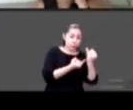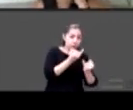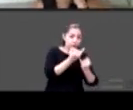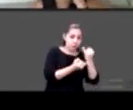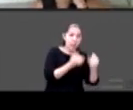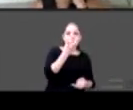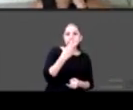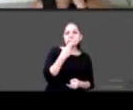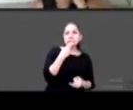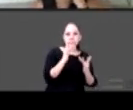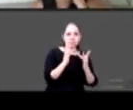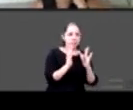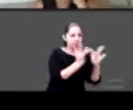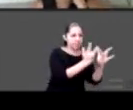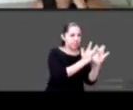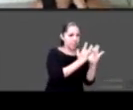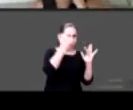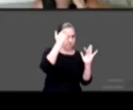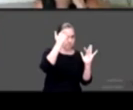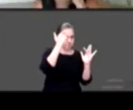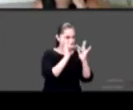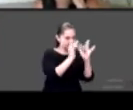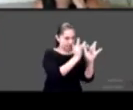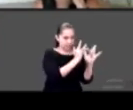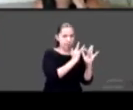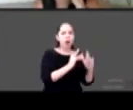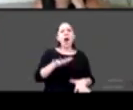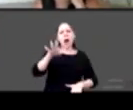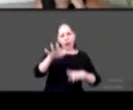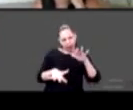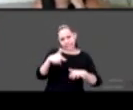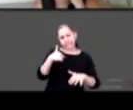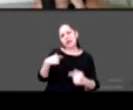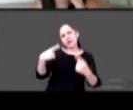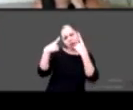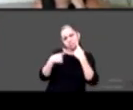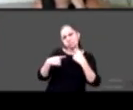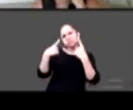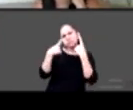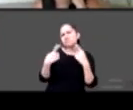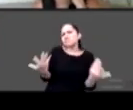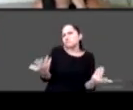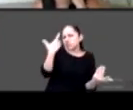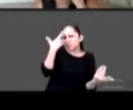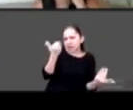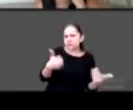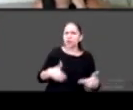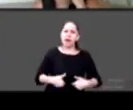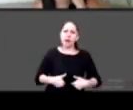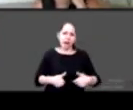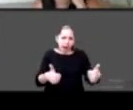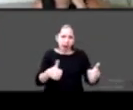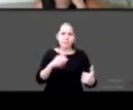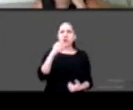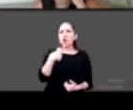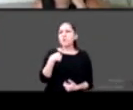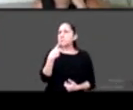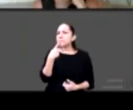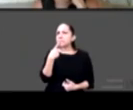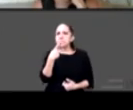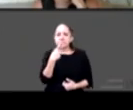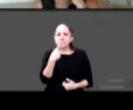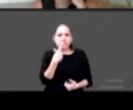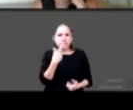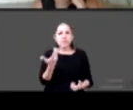a veces lloro y puede ser porque tengo hambre o porque quiero chupar algo. O porque me siento